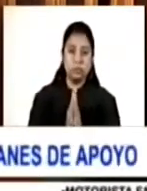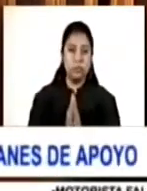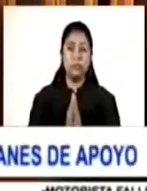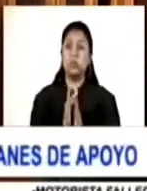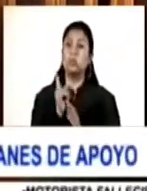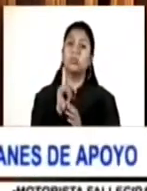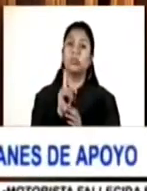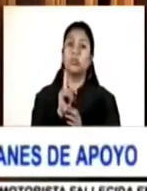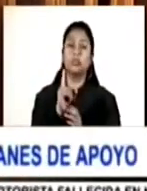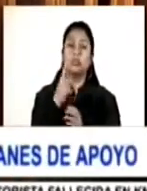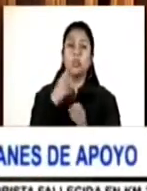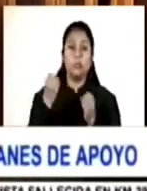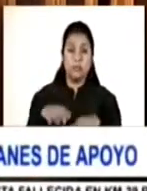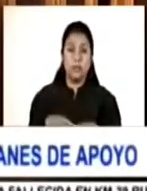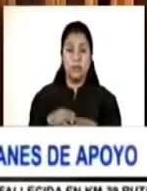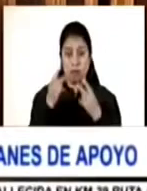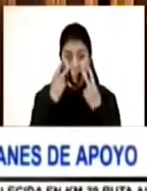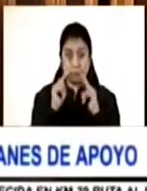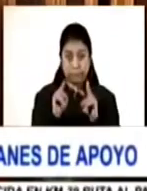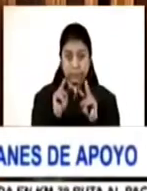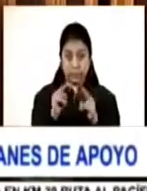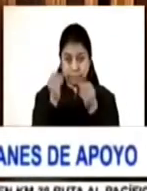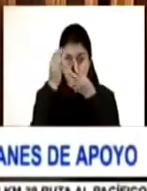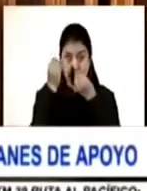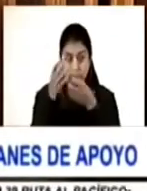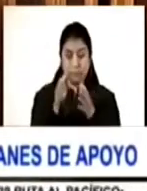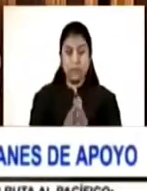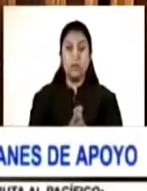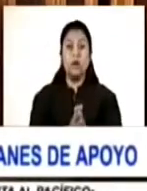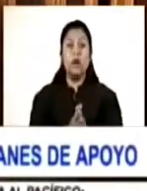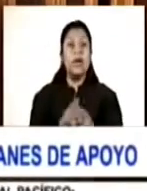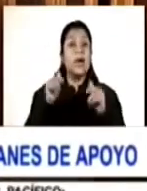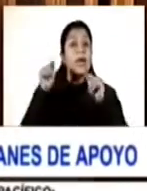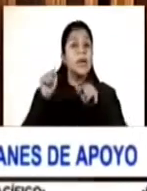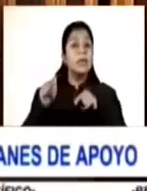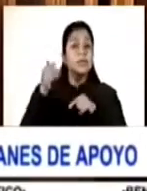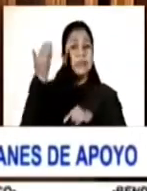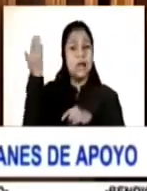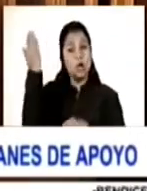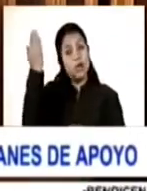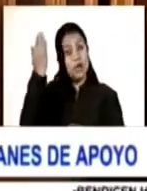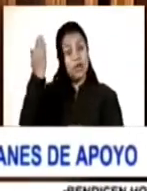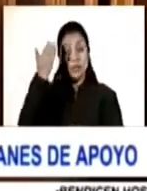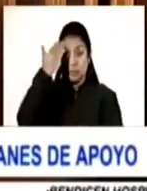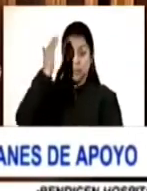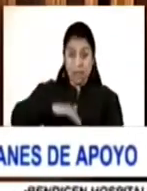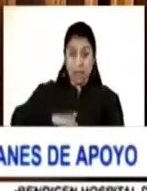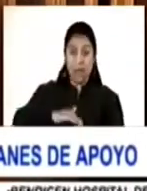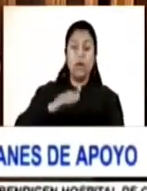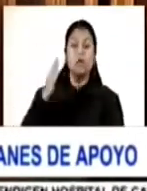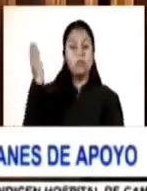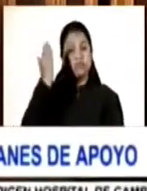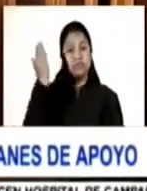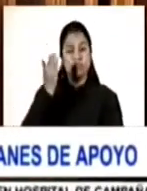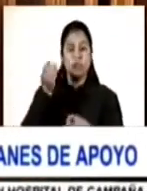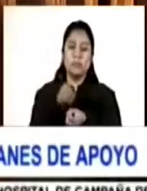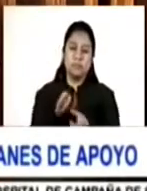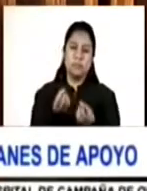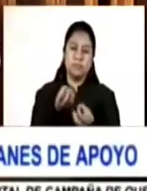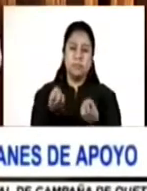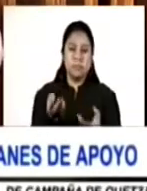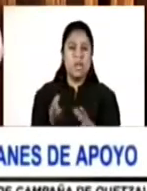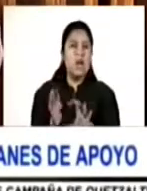no se lo pierdan. Esa conferencia va a poder brindarles a ustedes con mayor